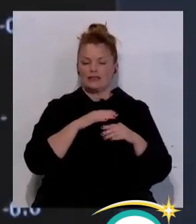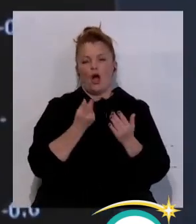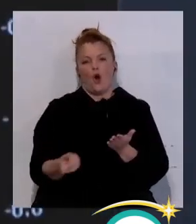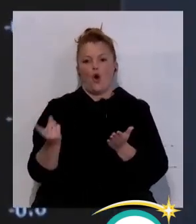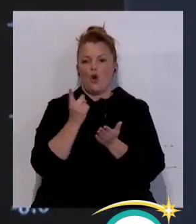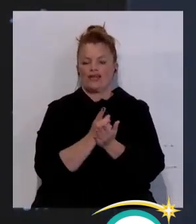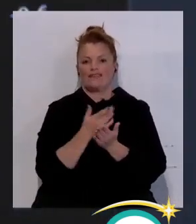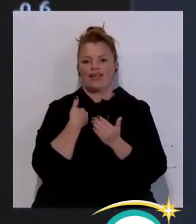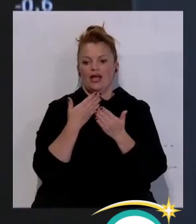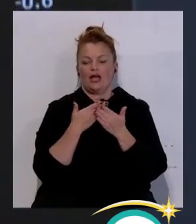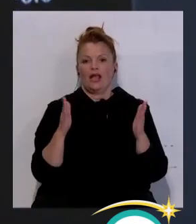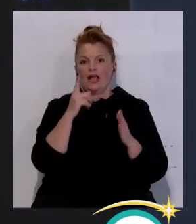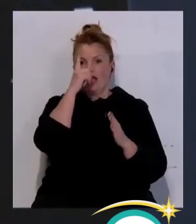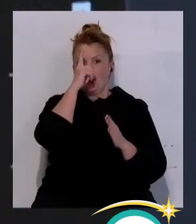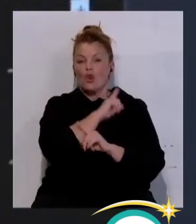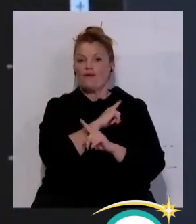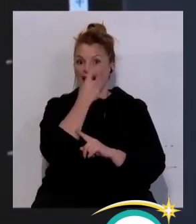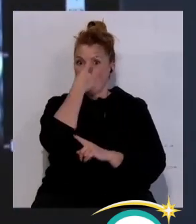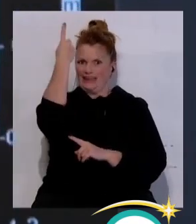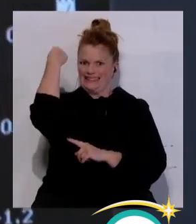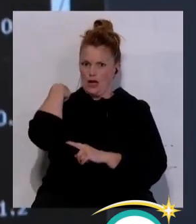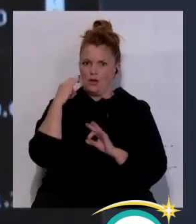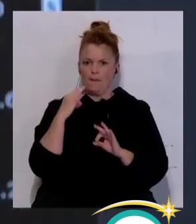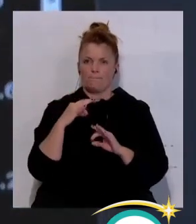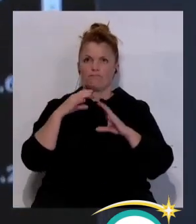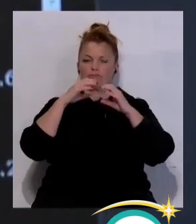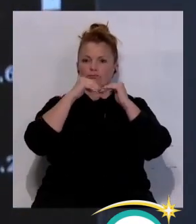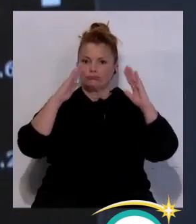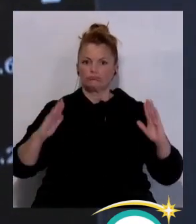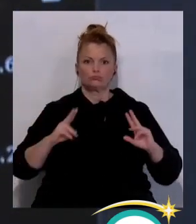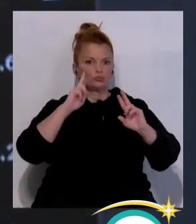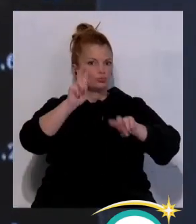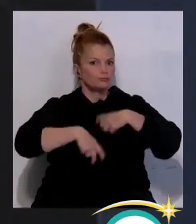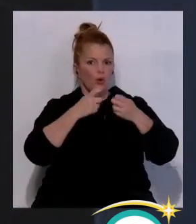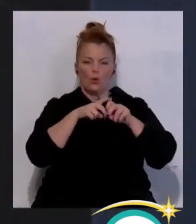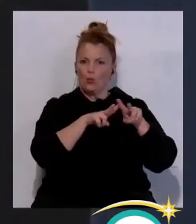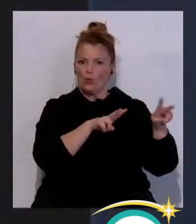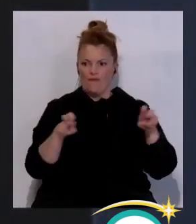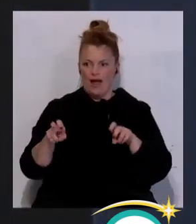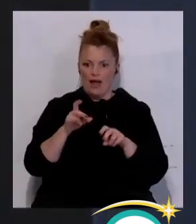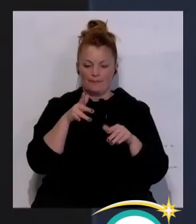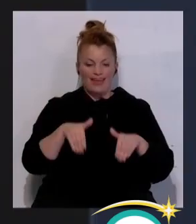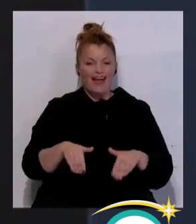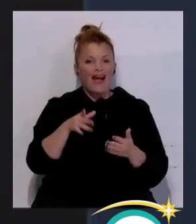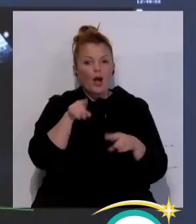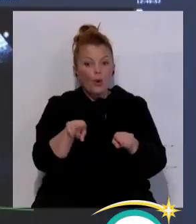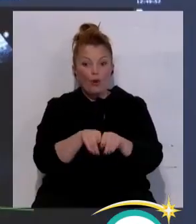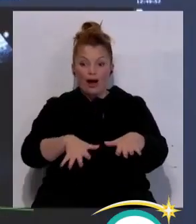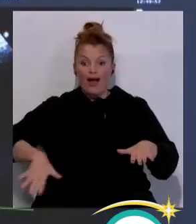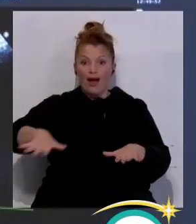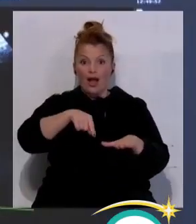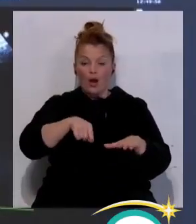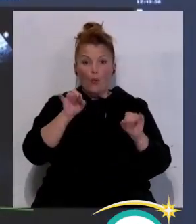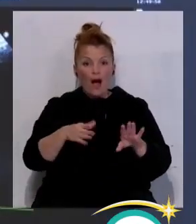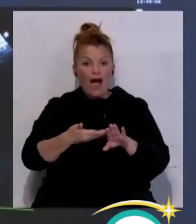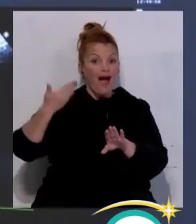sido en noviembre del año pasado, ¿vale? Las instalaciones sí son nuevas, se han renovado. Este no era donde estamos ahora, no es el sitio original.